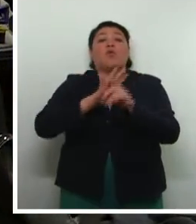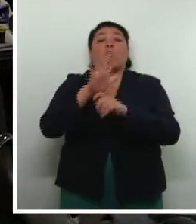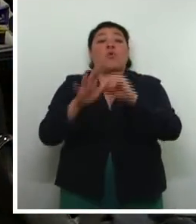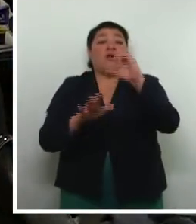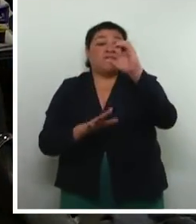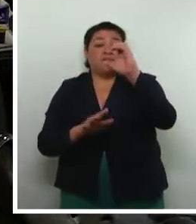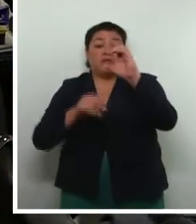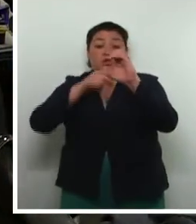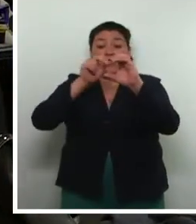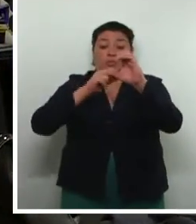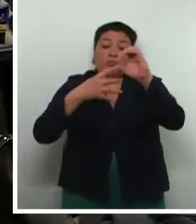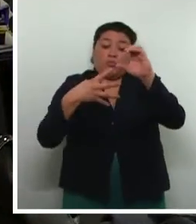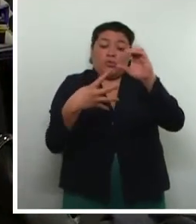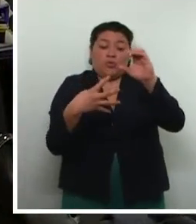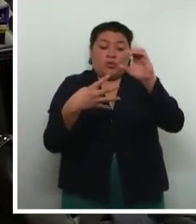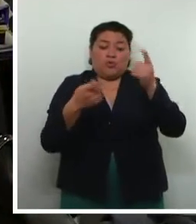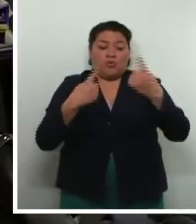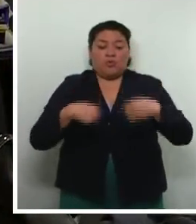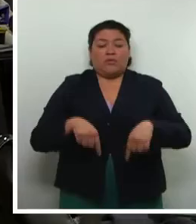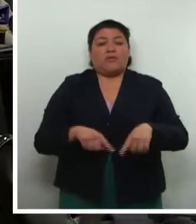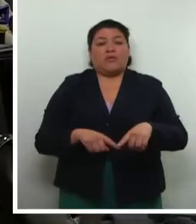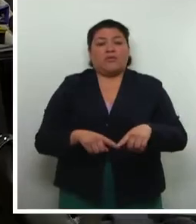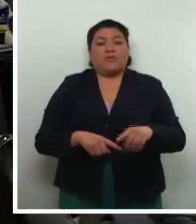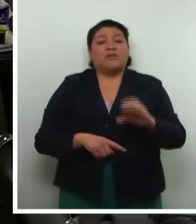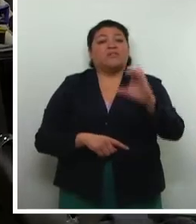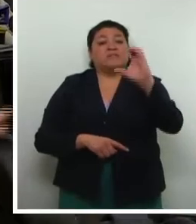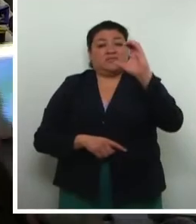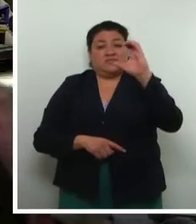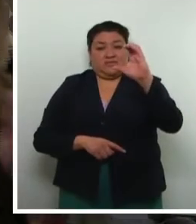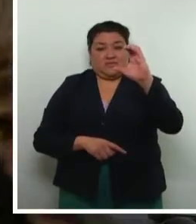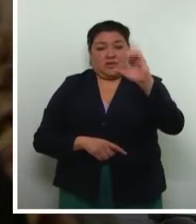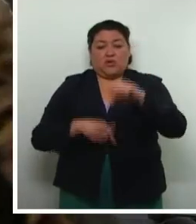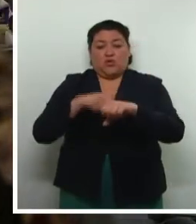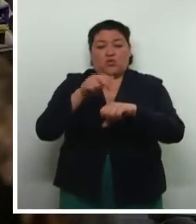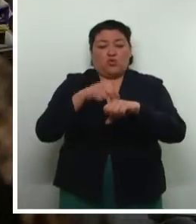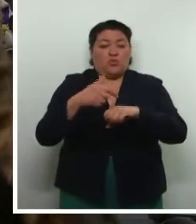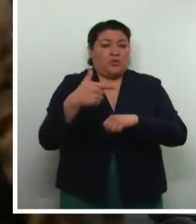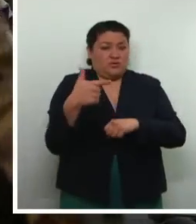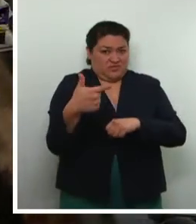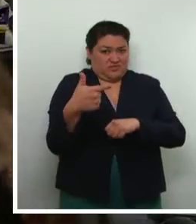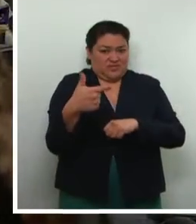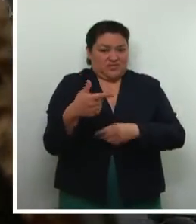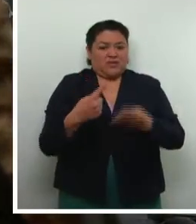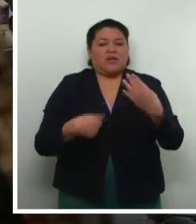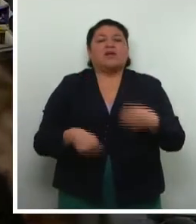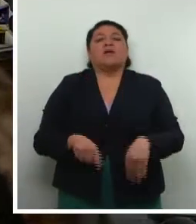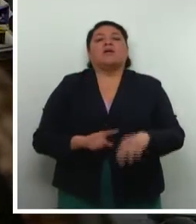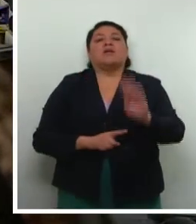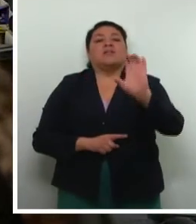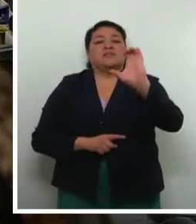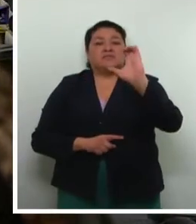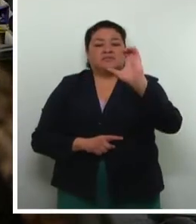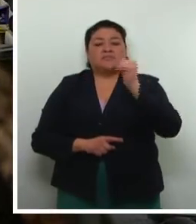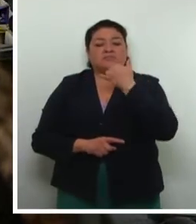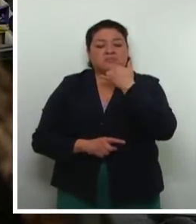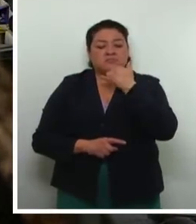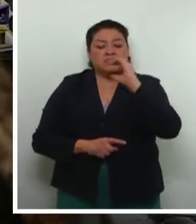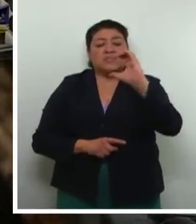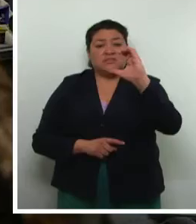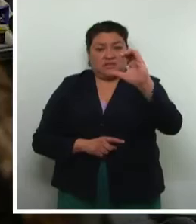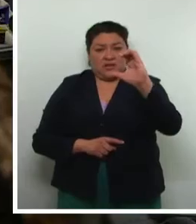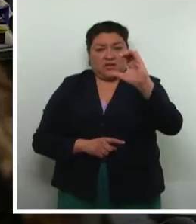numeral 4, sobre el apartado C, numeral 7 y sobre el apartado